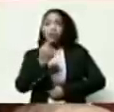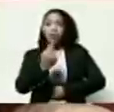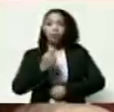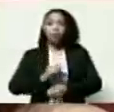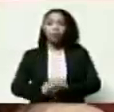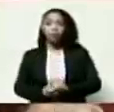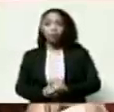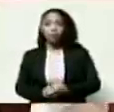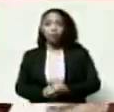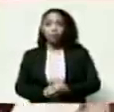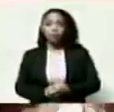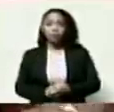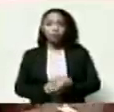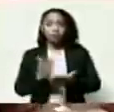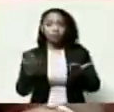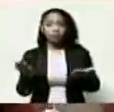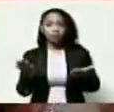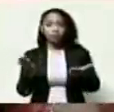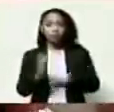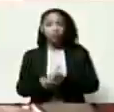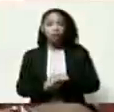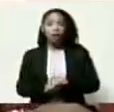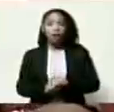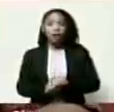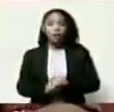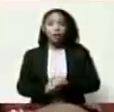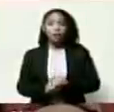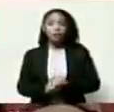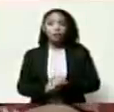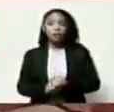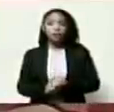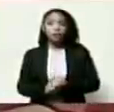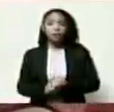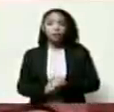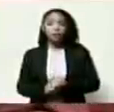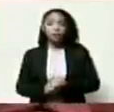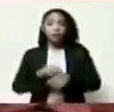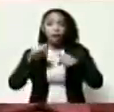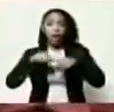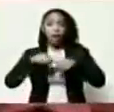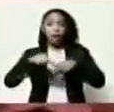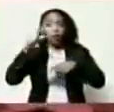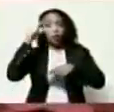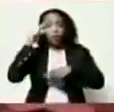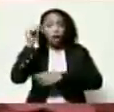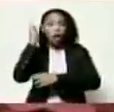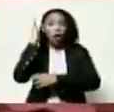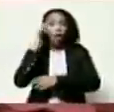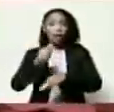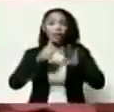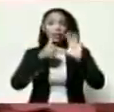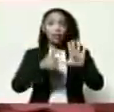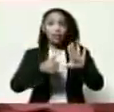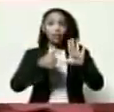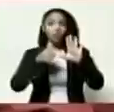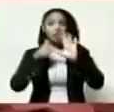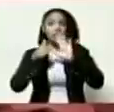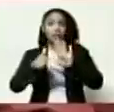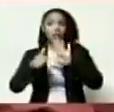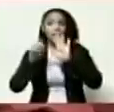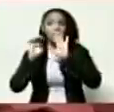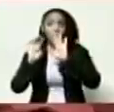que hubo durante estos días de esta jornada